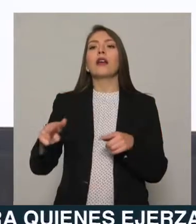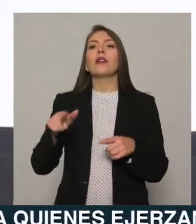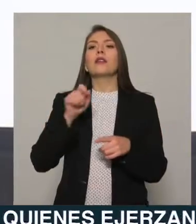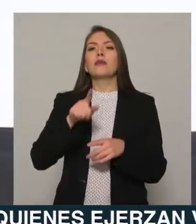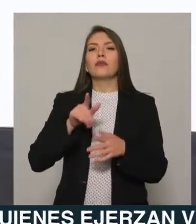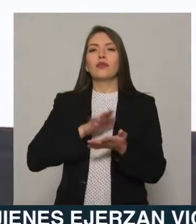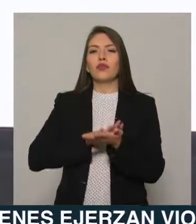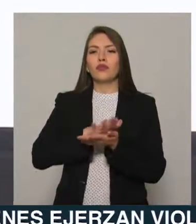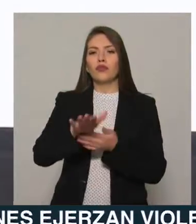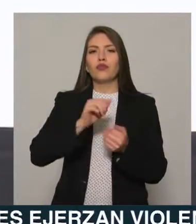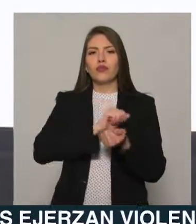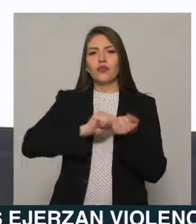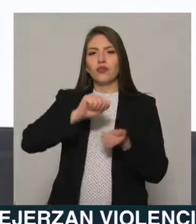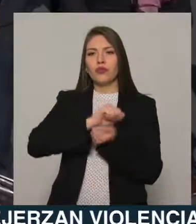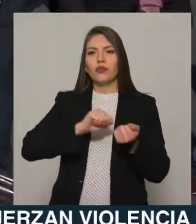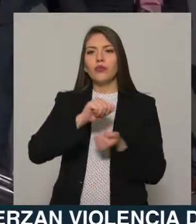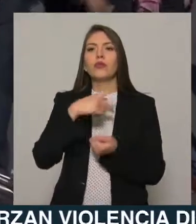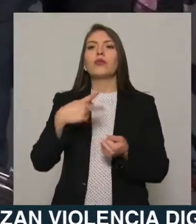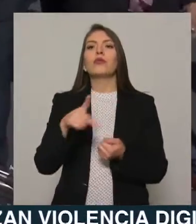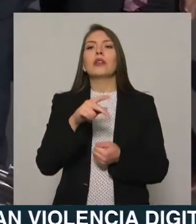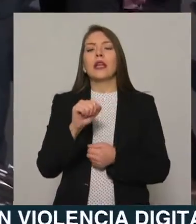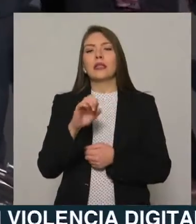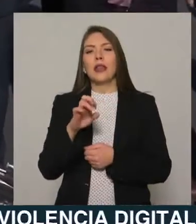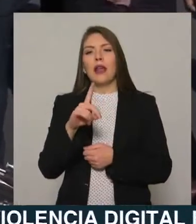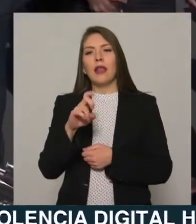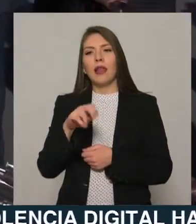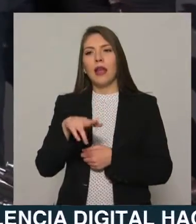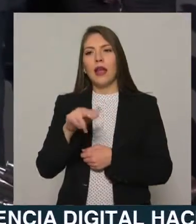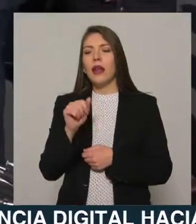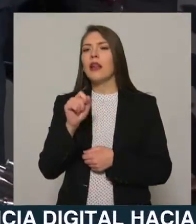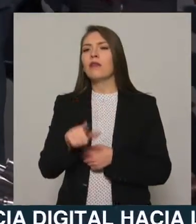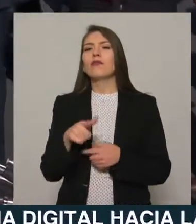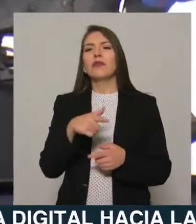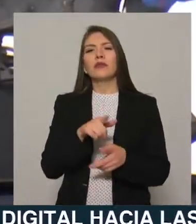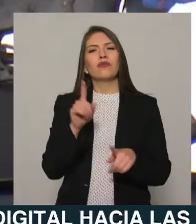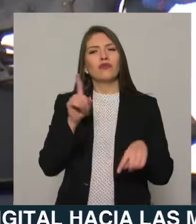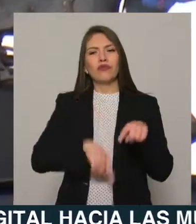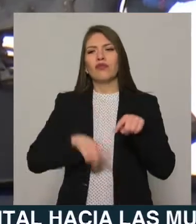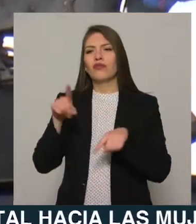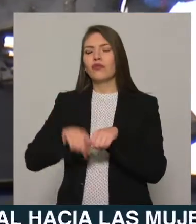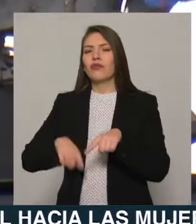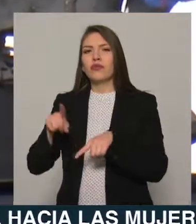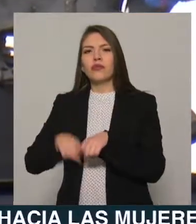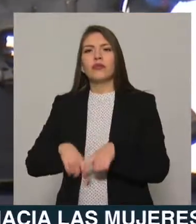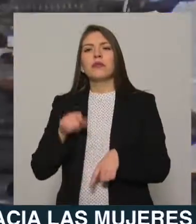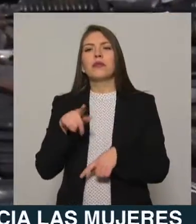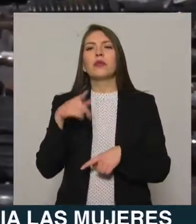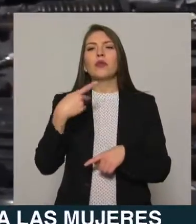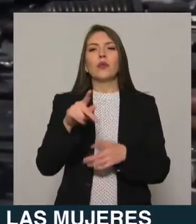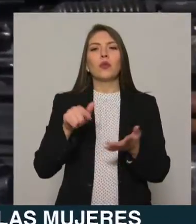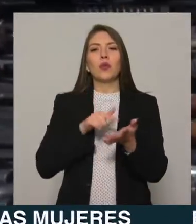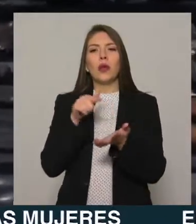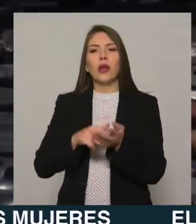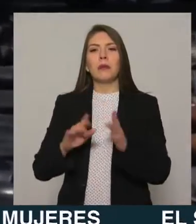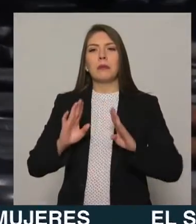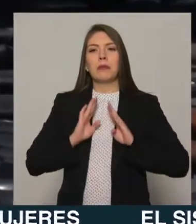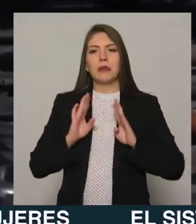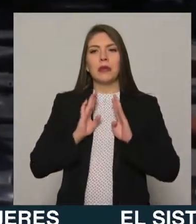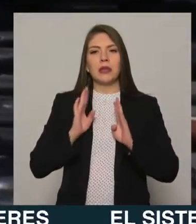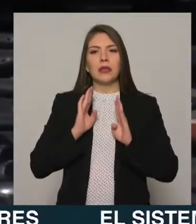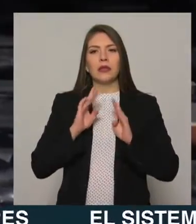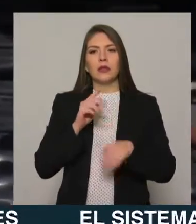anteriormente desmanteladas por elementos de la Sedena durante una ceremonia de destrucción de estos artefactos en la zona militar número 1.